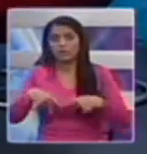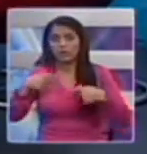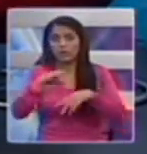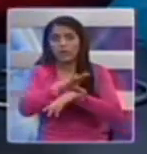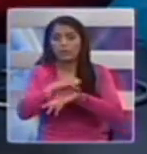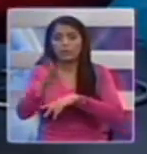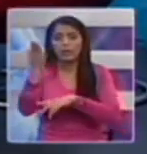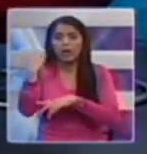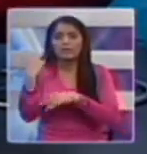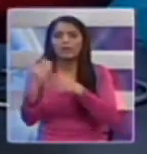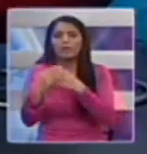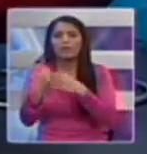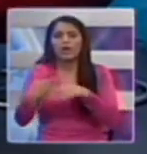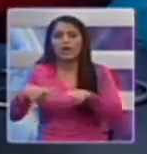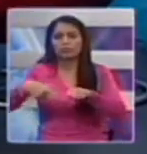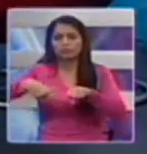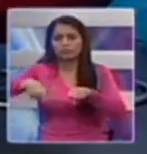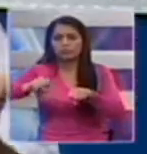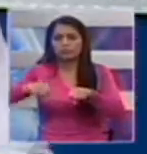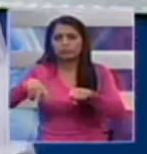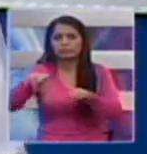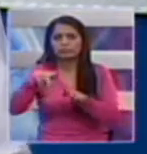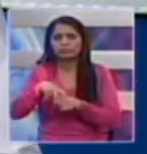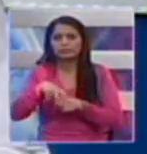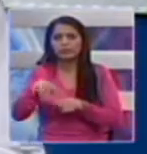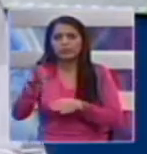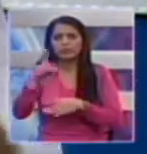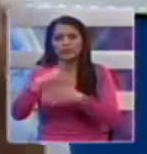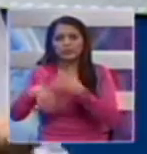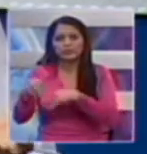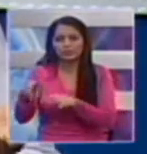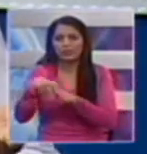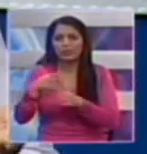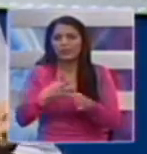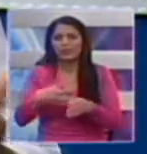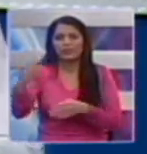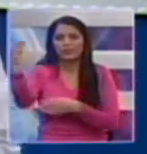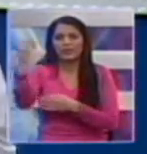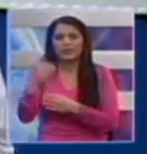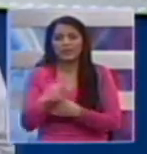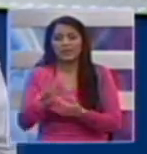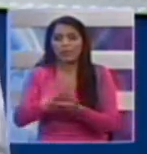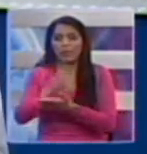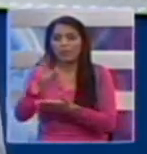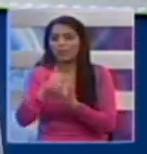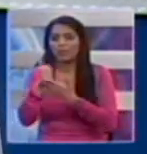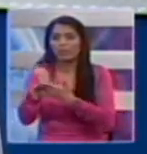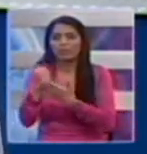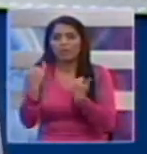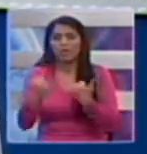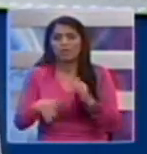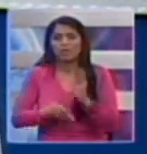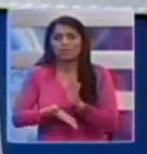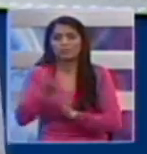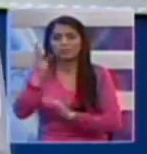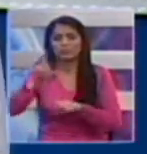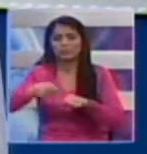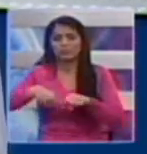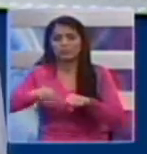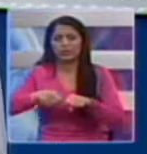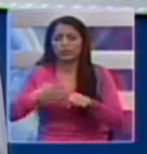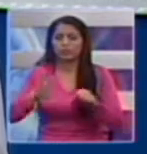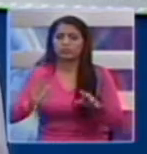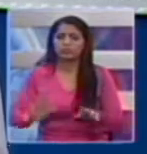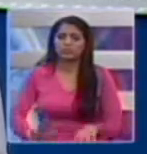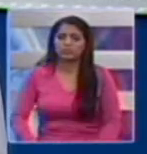sacar a sus familiares cuando sí lo requieren a los centros médicos, está inalcanzable. El dólar nos brindó poder